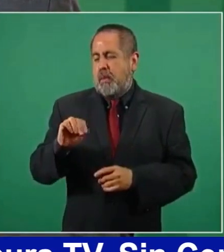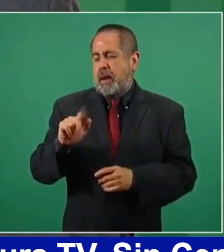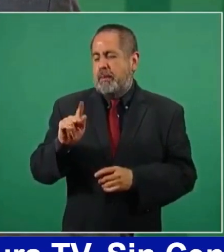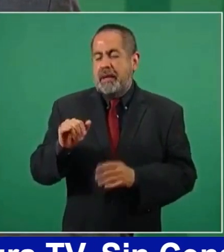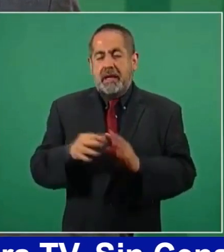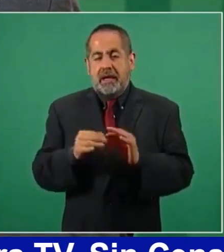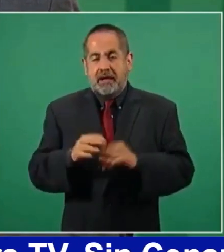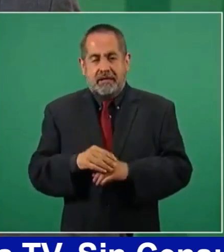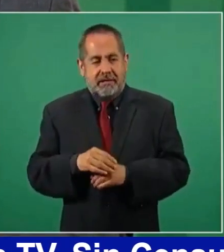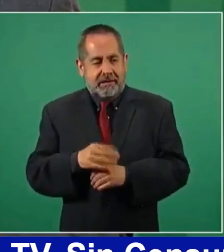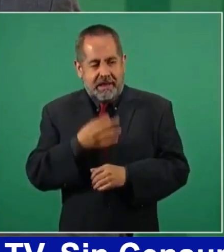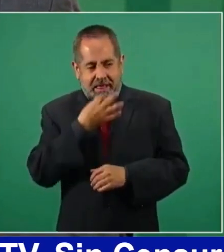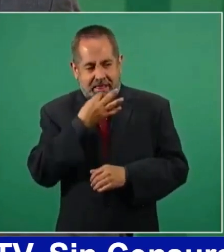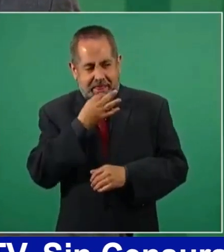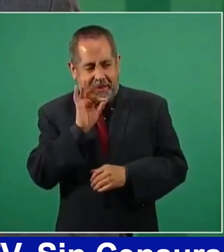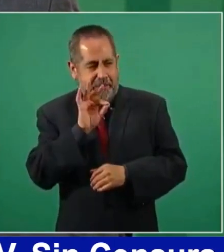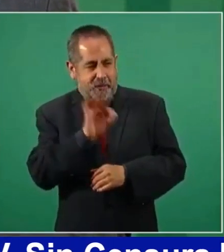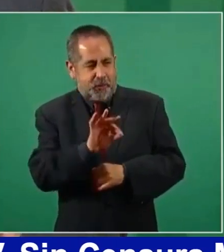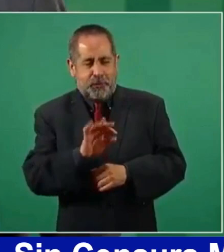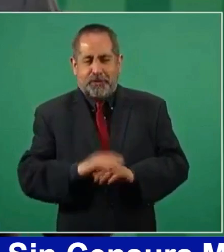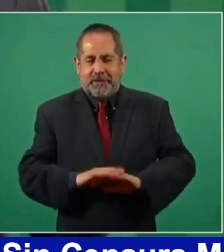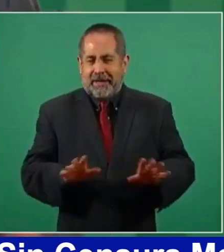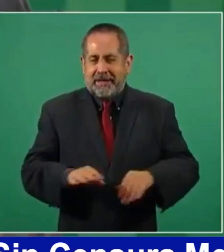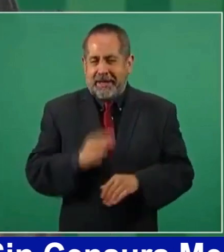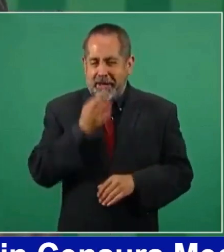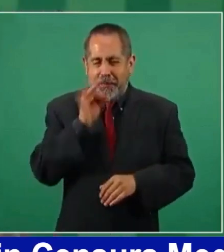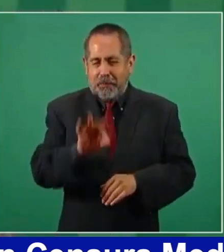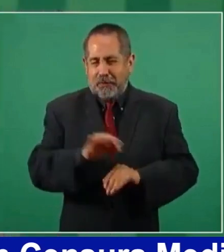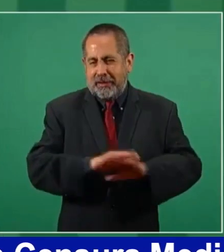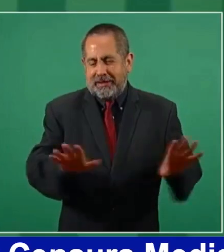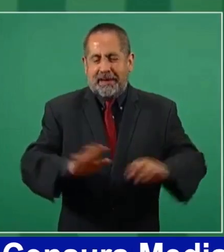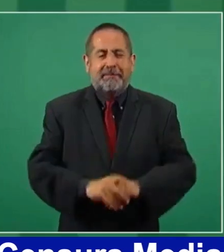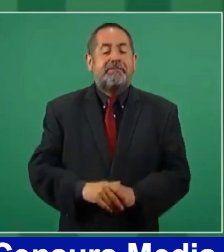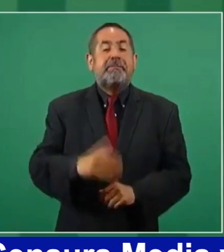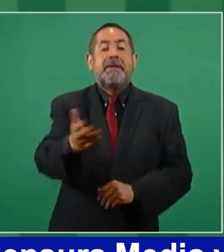ahí queda eso. Ya, ¿qué más? El presidente.